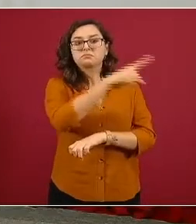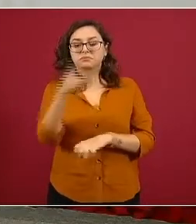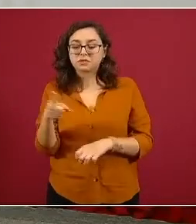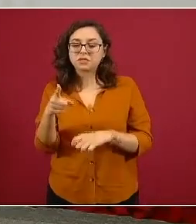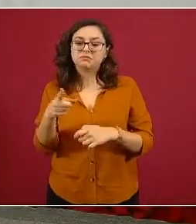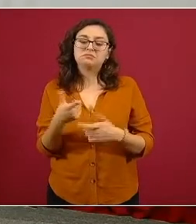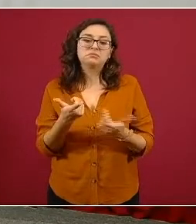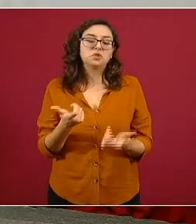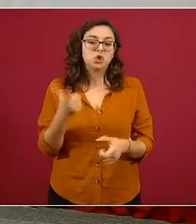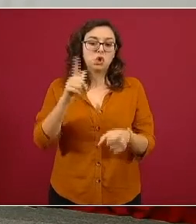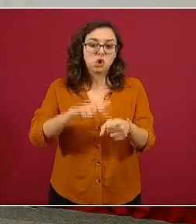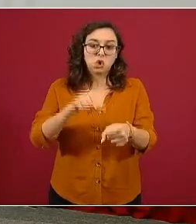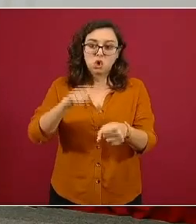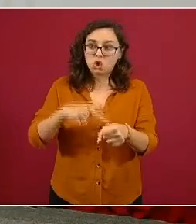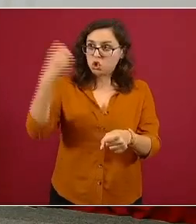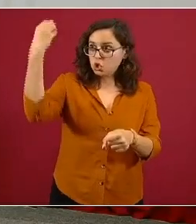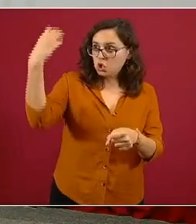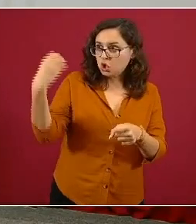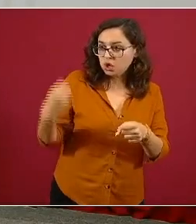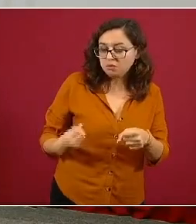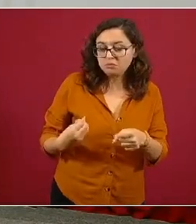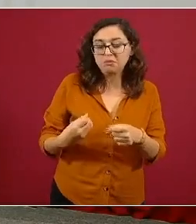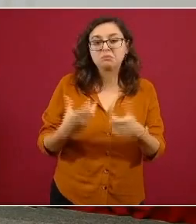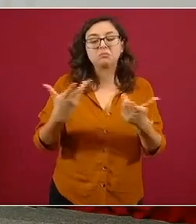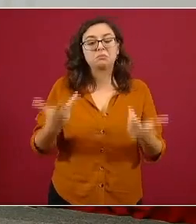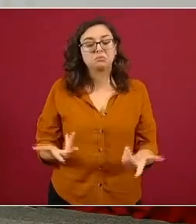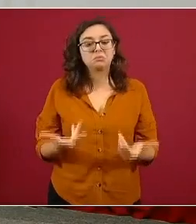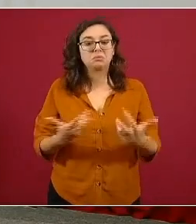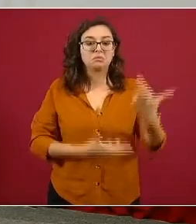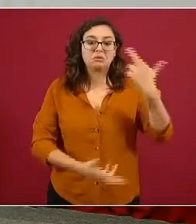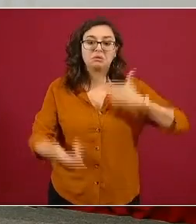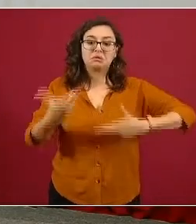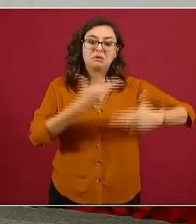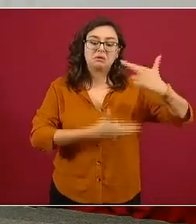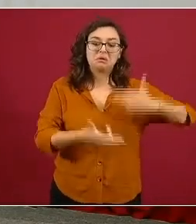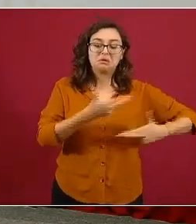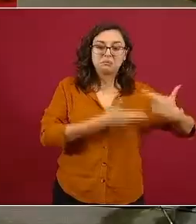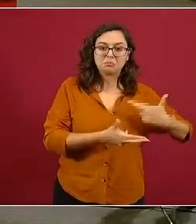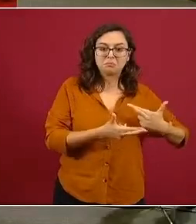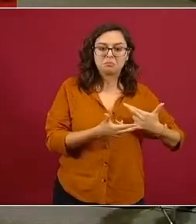que retroceder de un color de semáforo epidemiológico